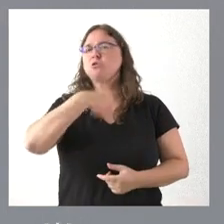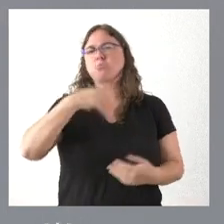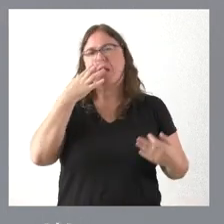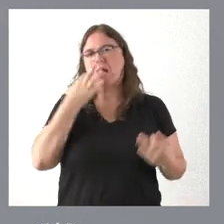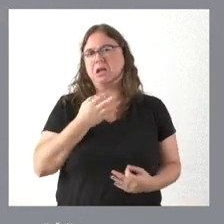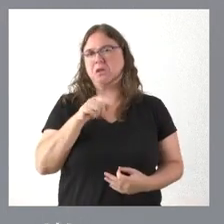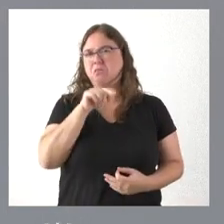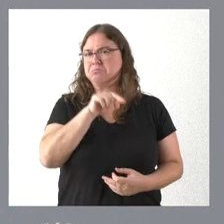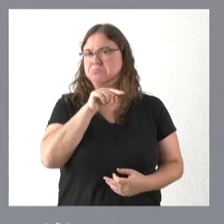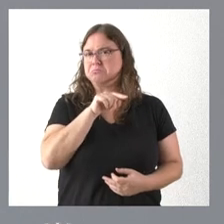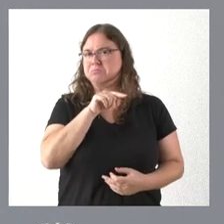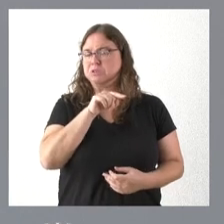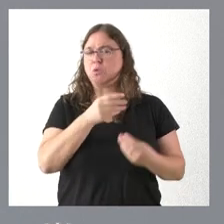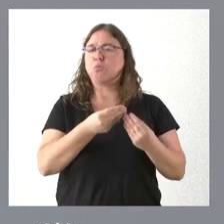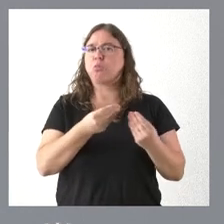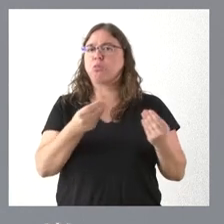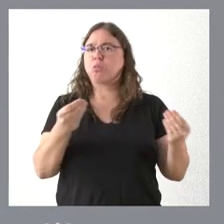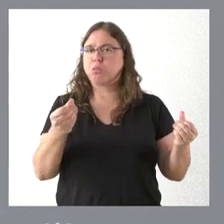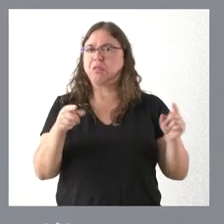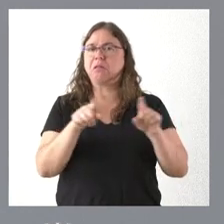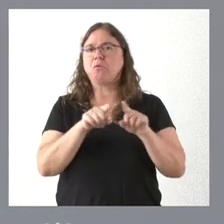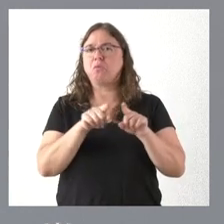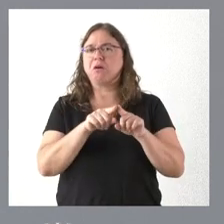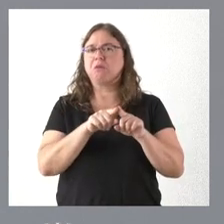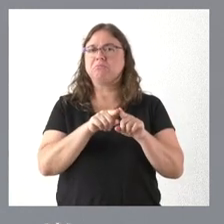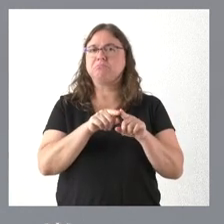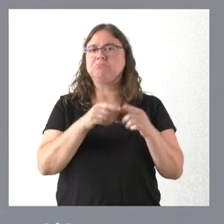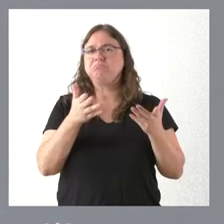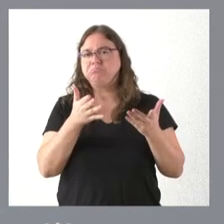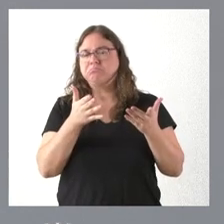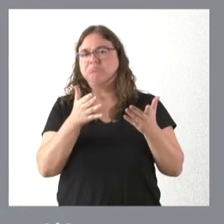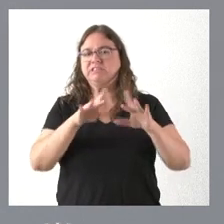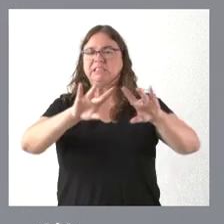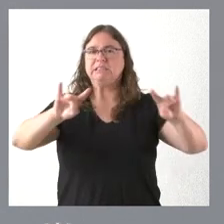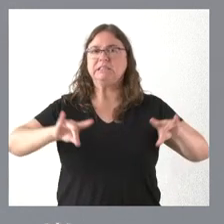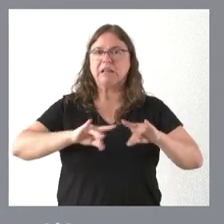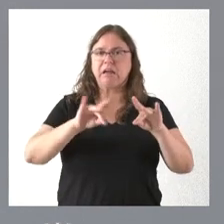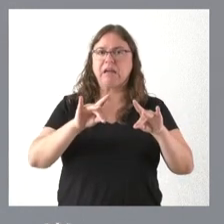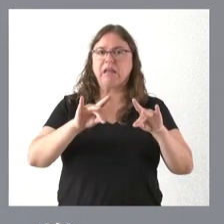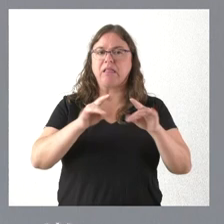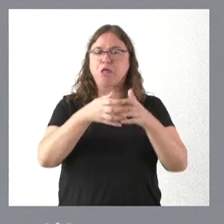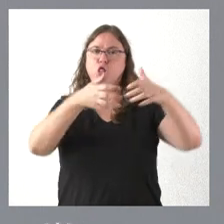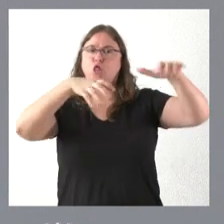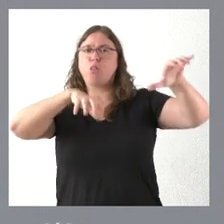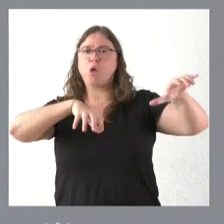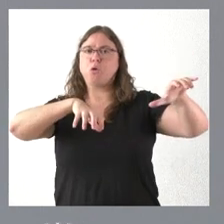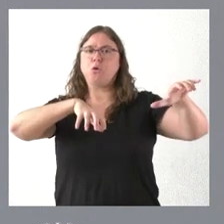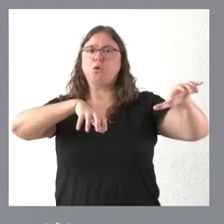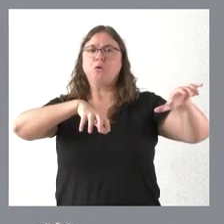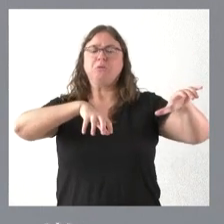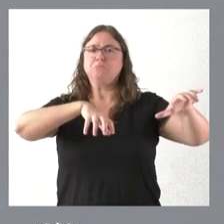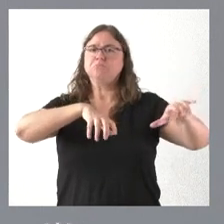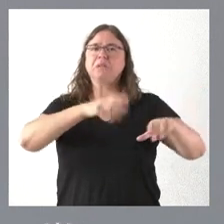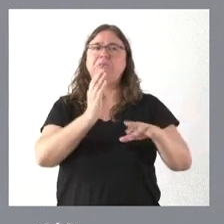esto venga a diluir el que una sede esté en dos lugares el efecto